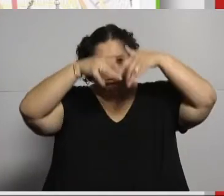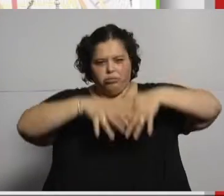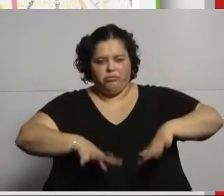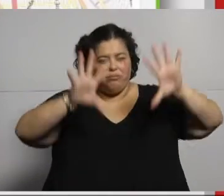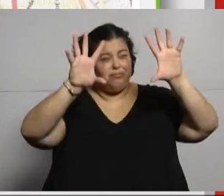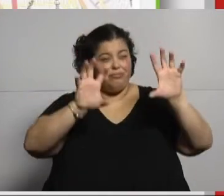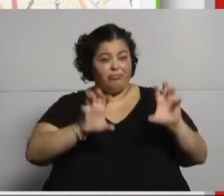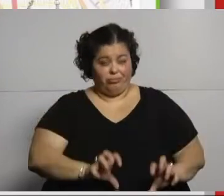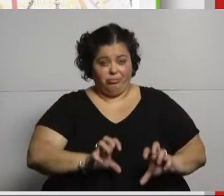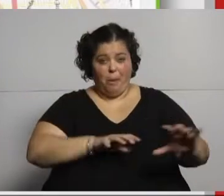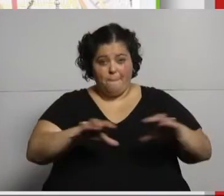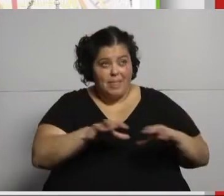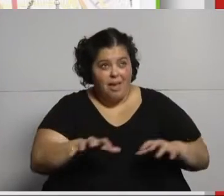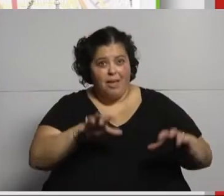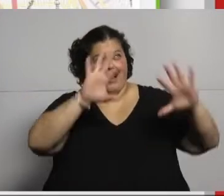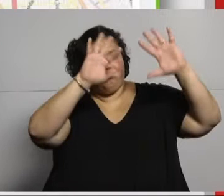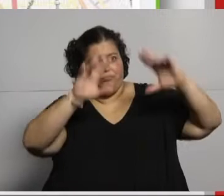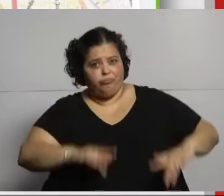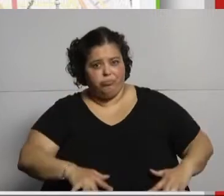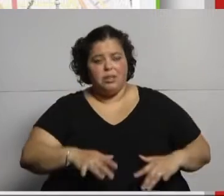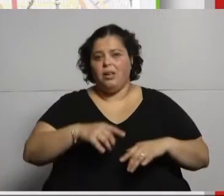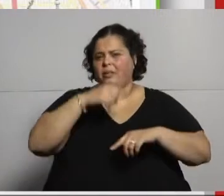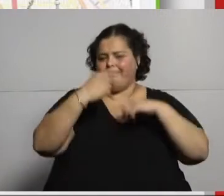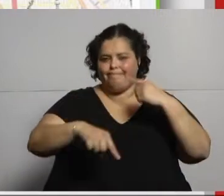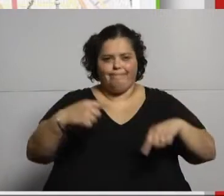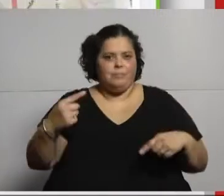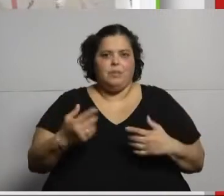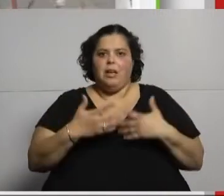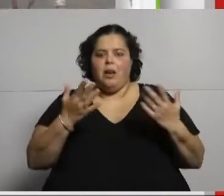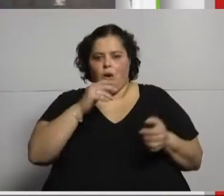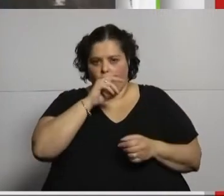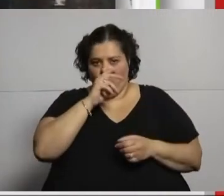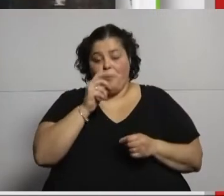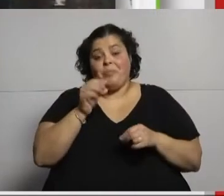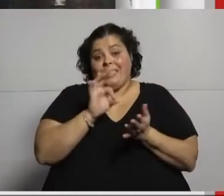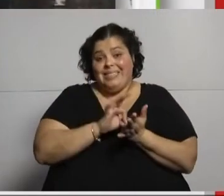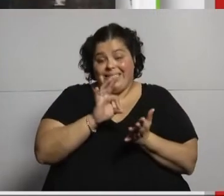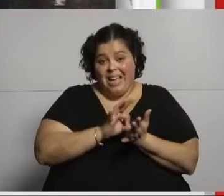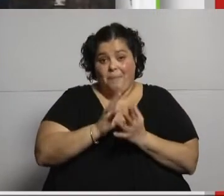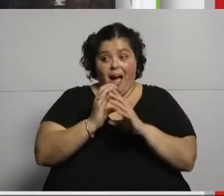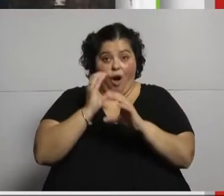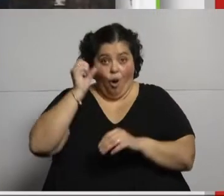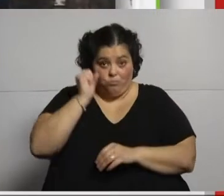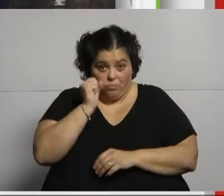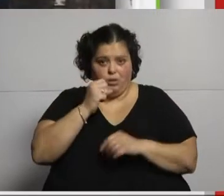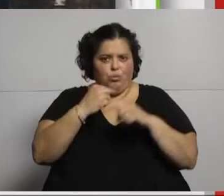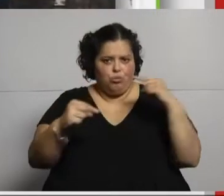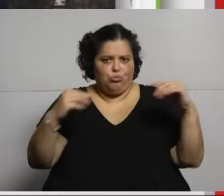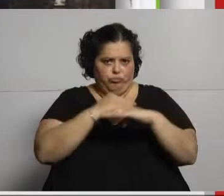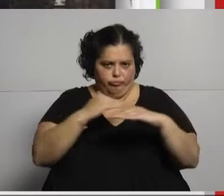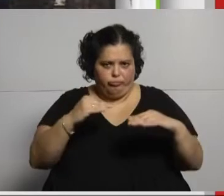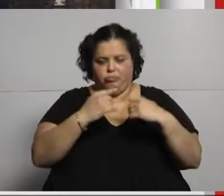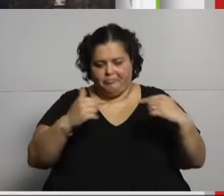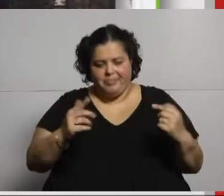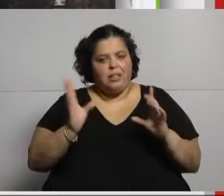o otros manejos importantes dentro de la ciudad, como el sistema de transporte, etcétera. Un recurso que